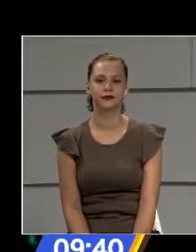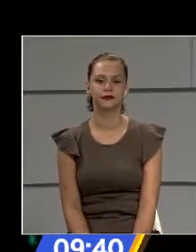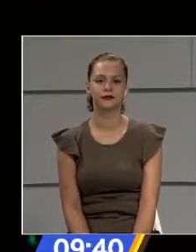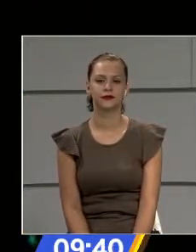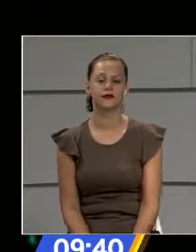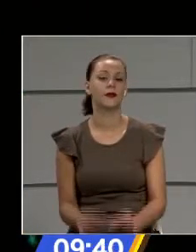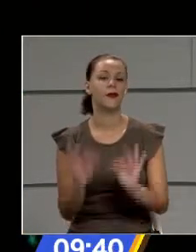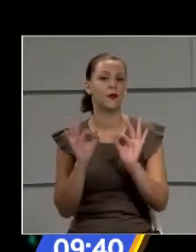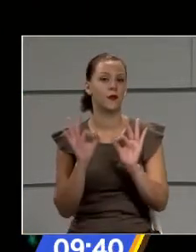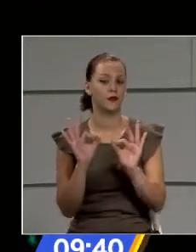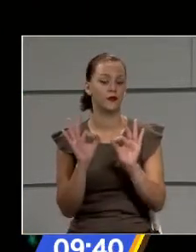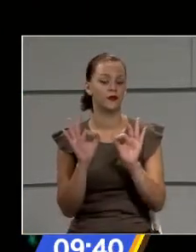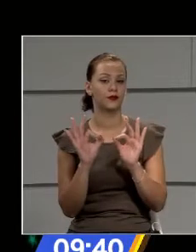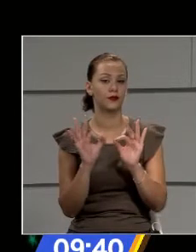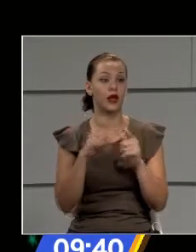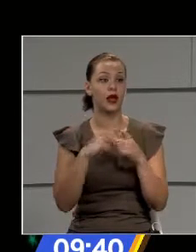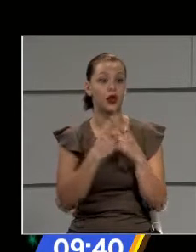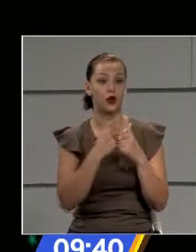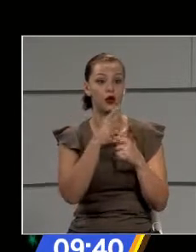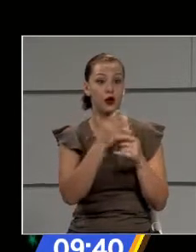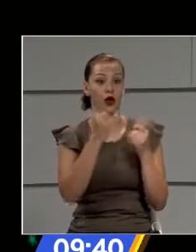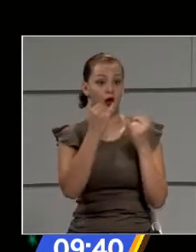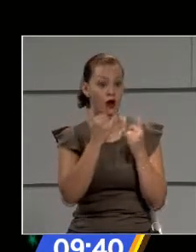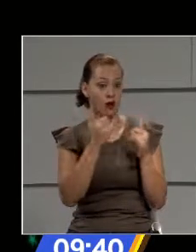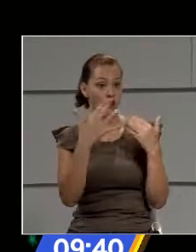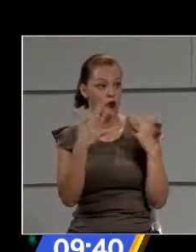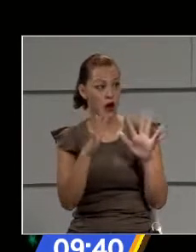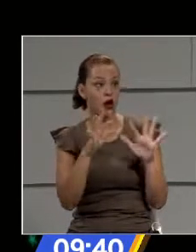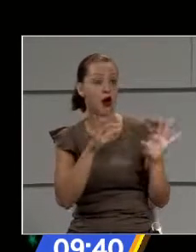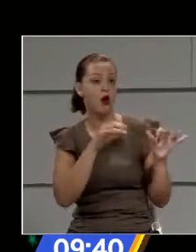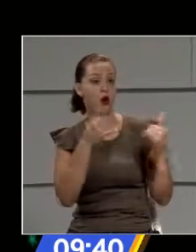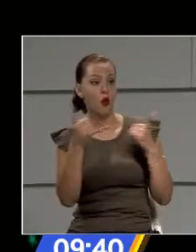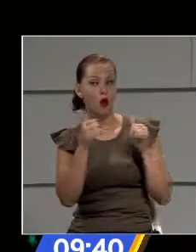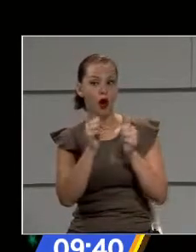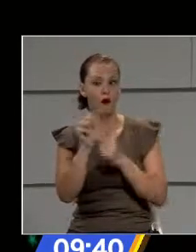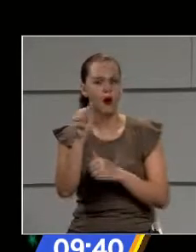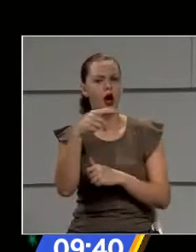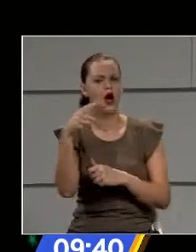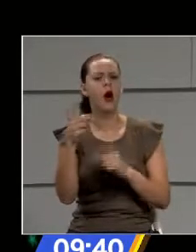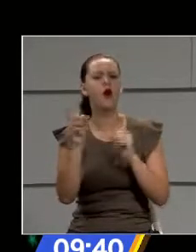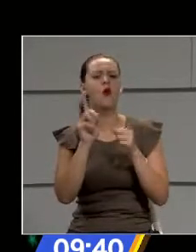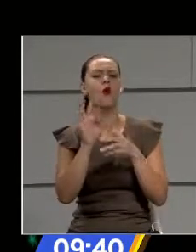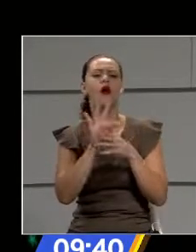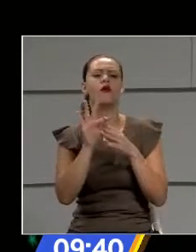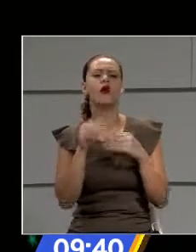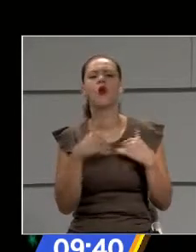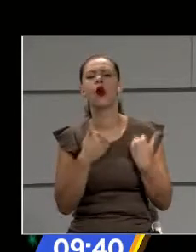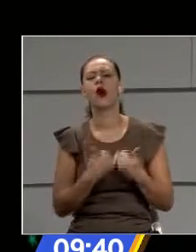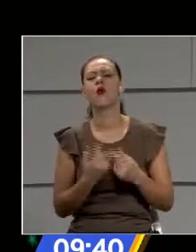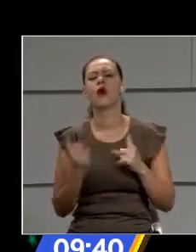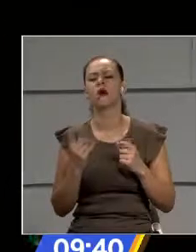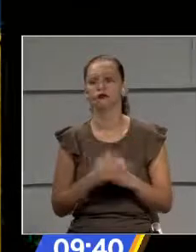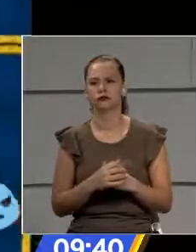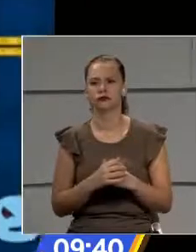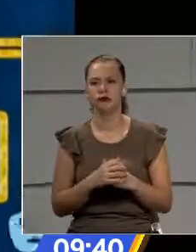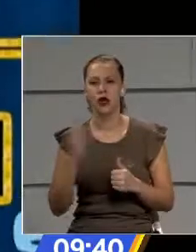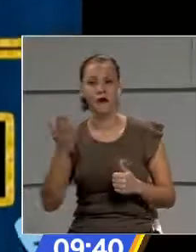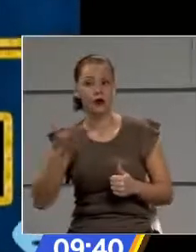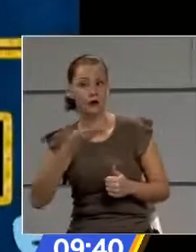Muy bien. Claro, entonces usted ahora, después de que jugamos con esta aplicación, ¿cuál cree que es la función del corazón?